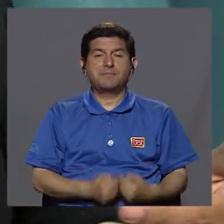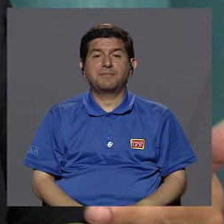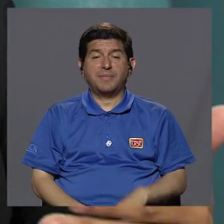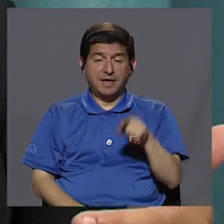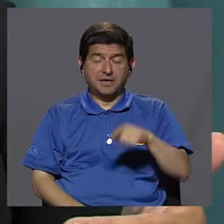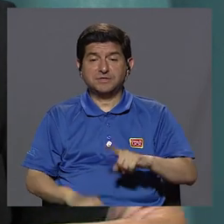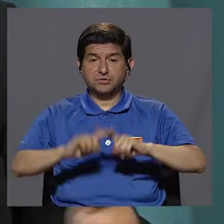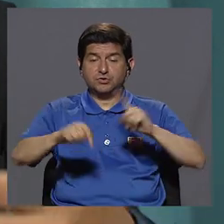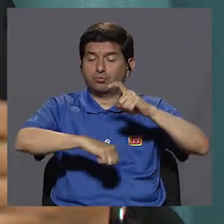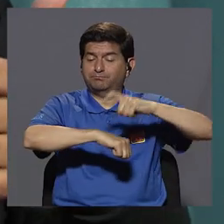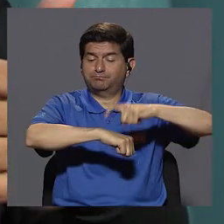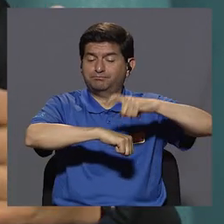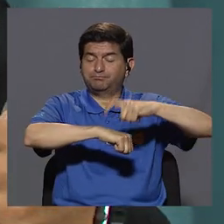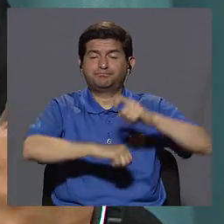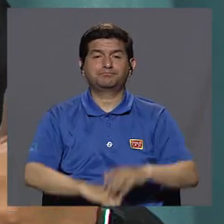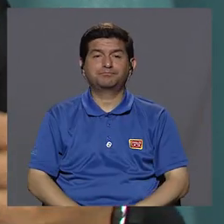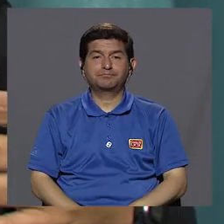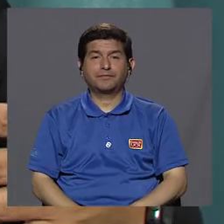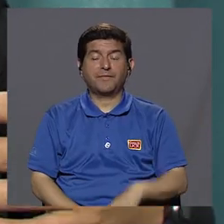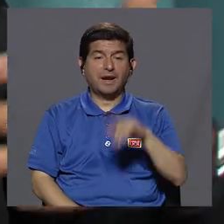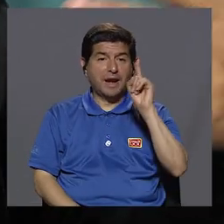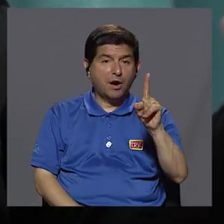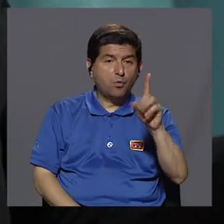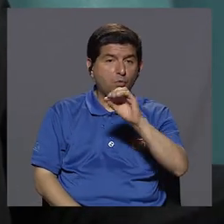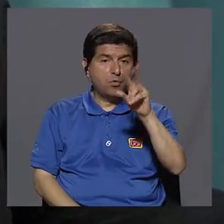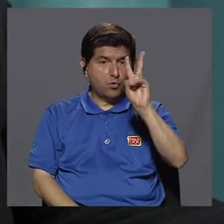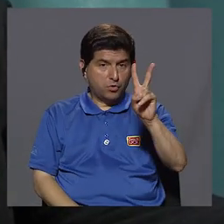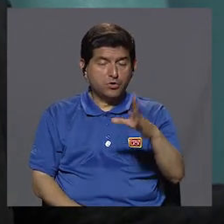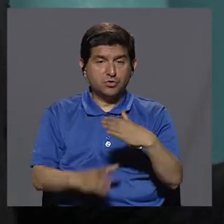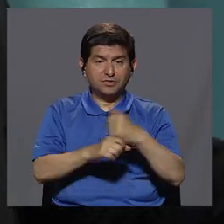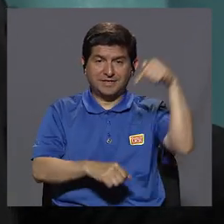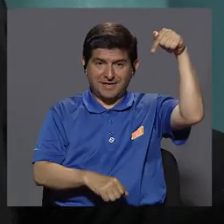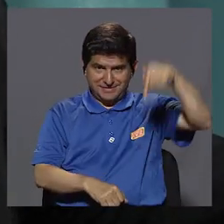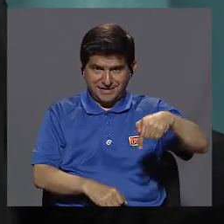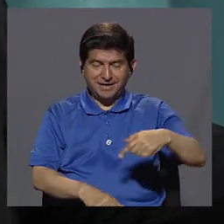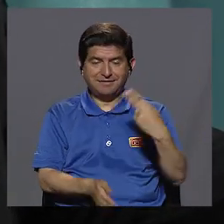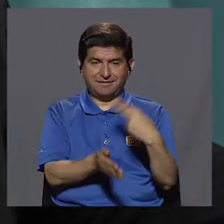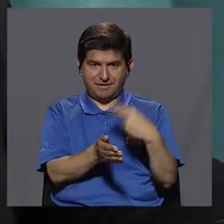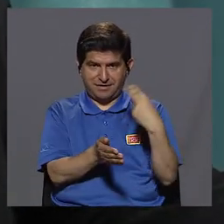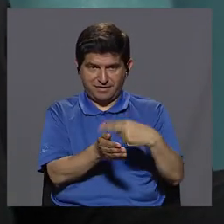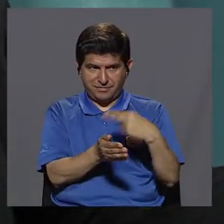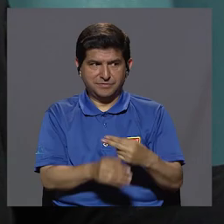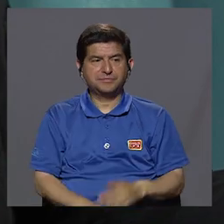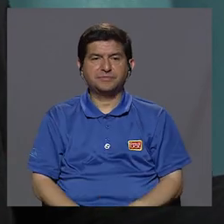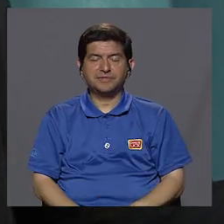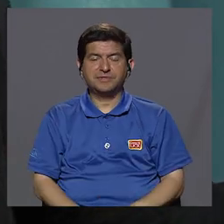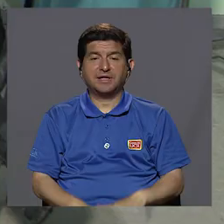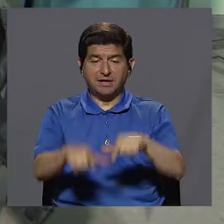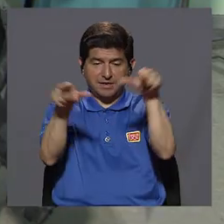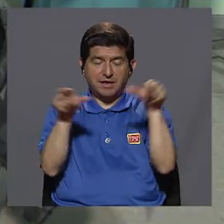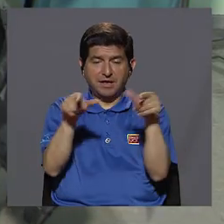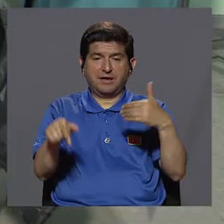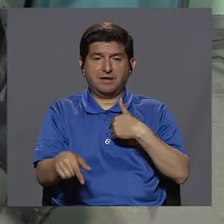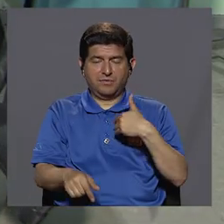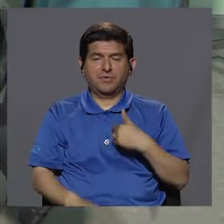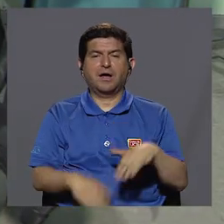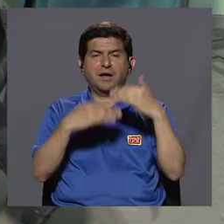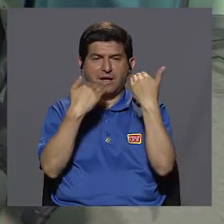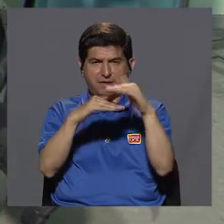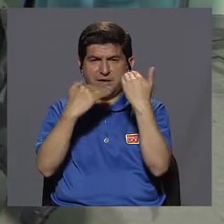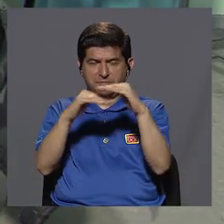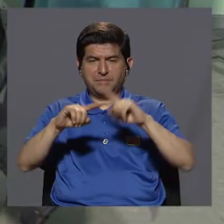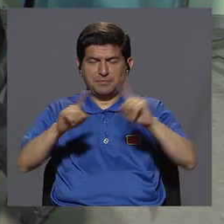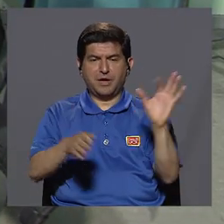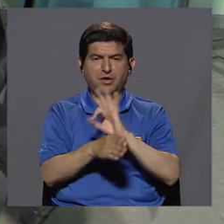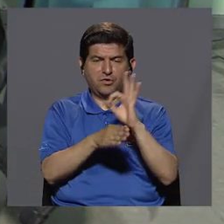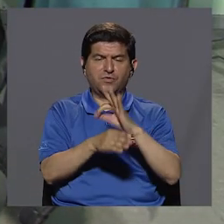en fases que generalmente la fase 1 y 2 las hacemos aquí dentro del hospital en las instalaciones que tenemos limitadas pero